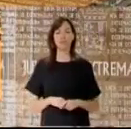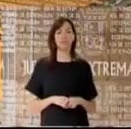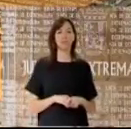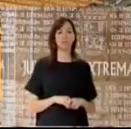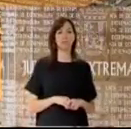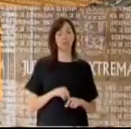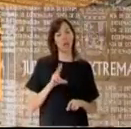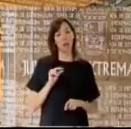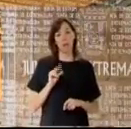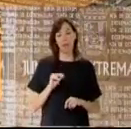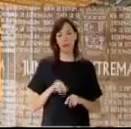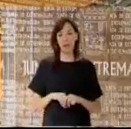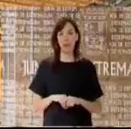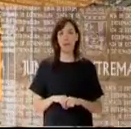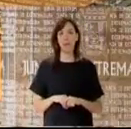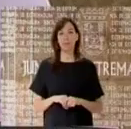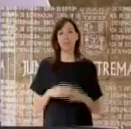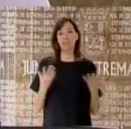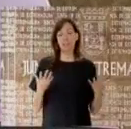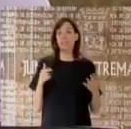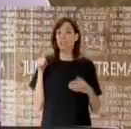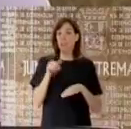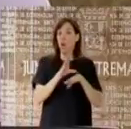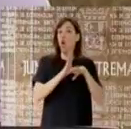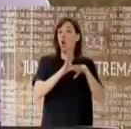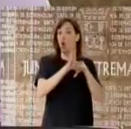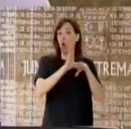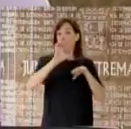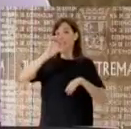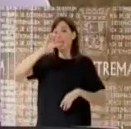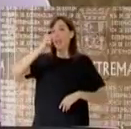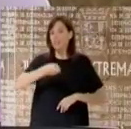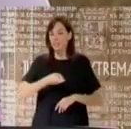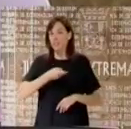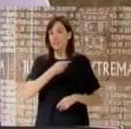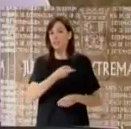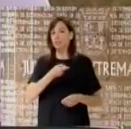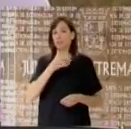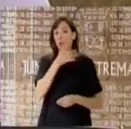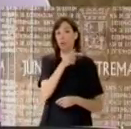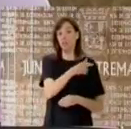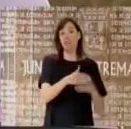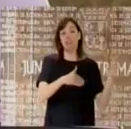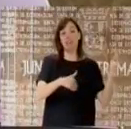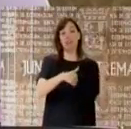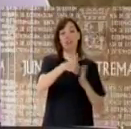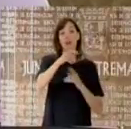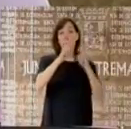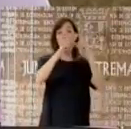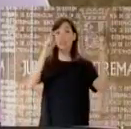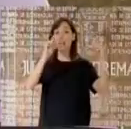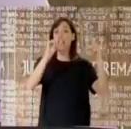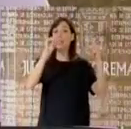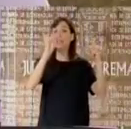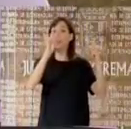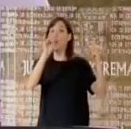Madre mía. Le vamos a decir al consejero, ex consejero, al que privatizó las ITVs, que,